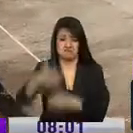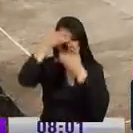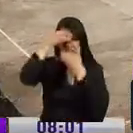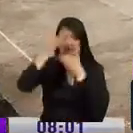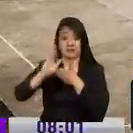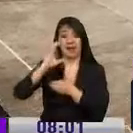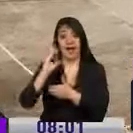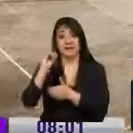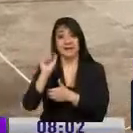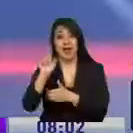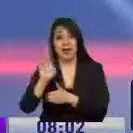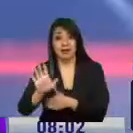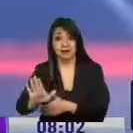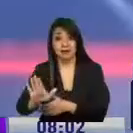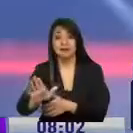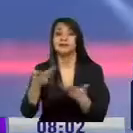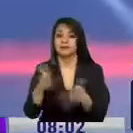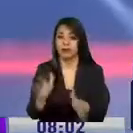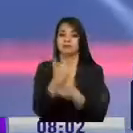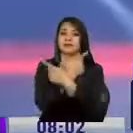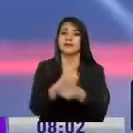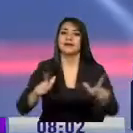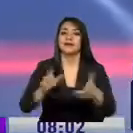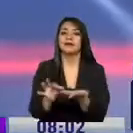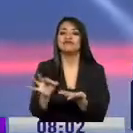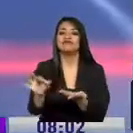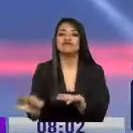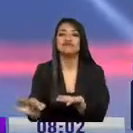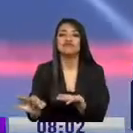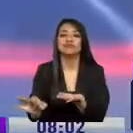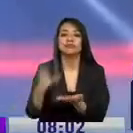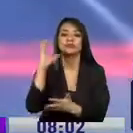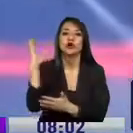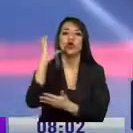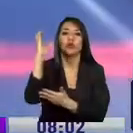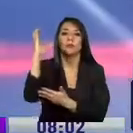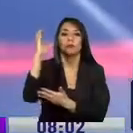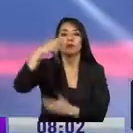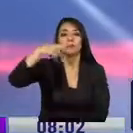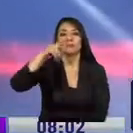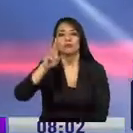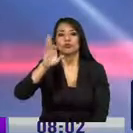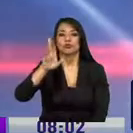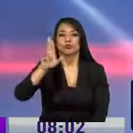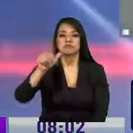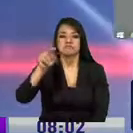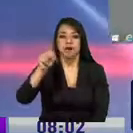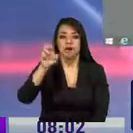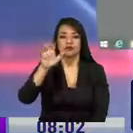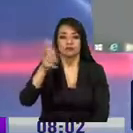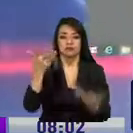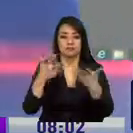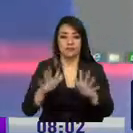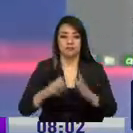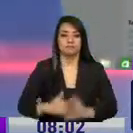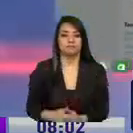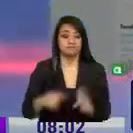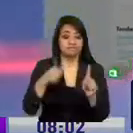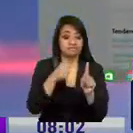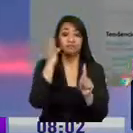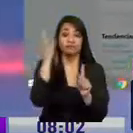Cascales, provincia de Sucumbíos, fue rescatada en el poblado de La Hormiga, en el departamento de Putumayo, en Colombia. Según María Paula